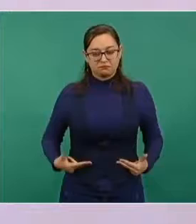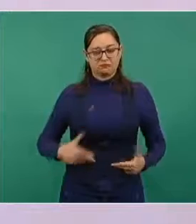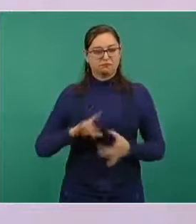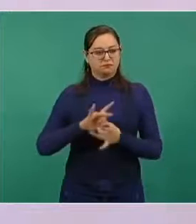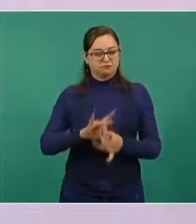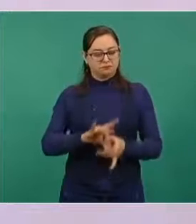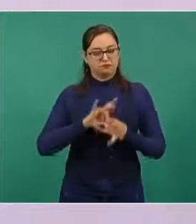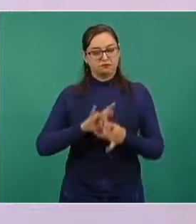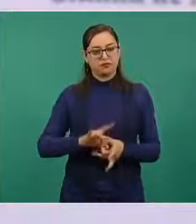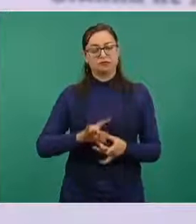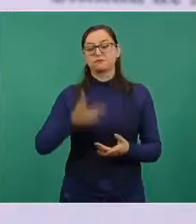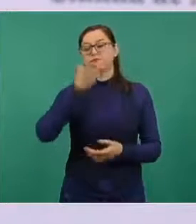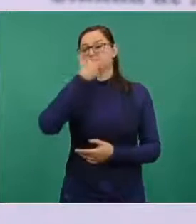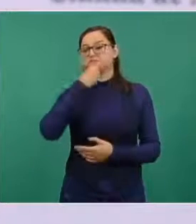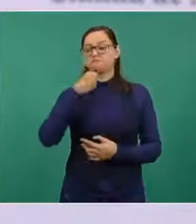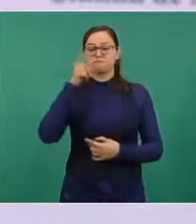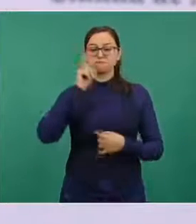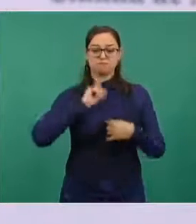enfermeras, enfermeros,